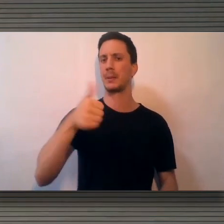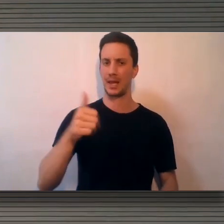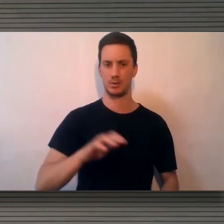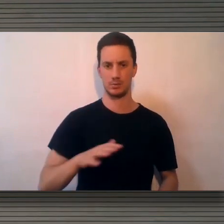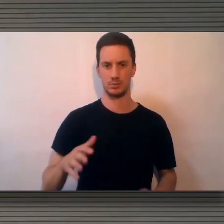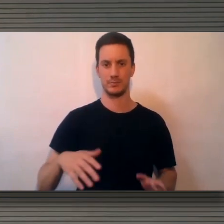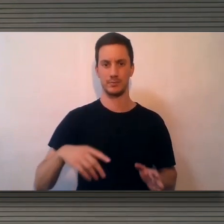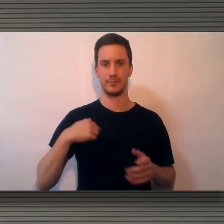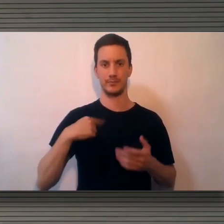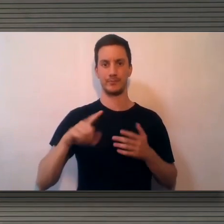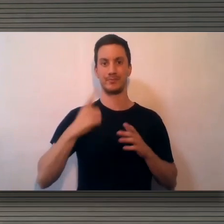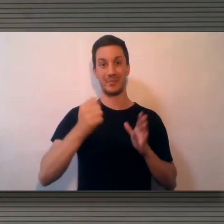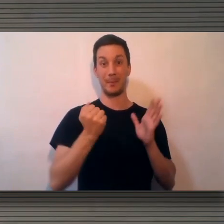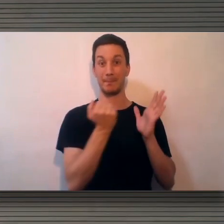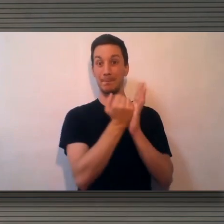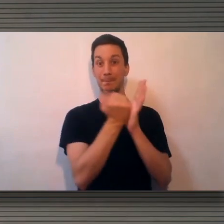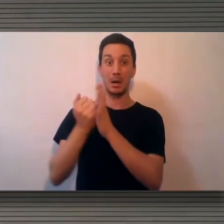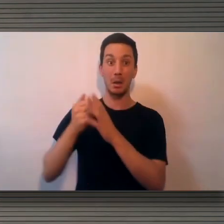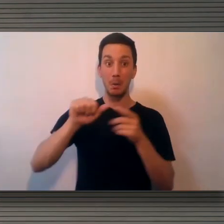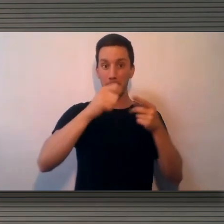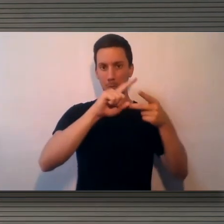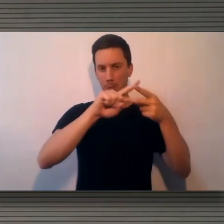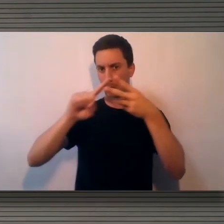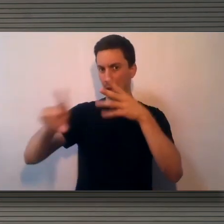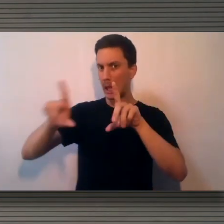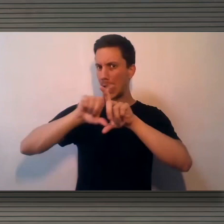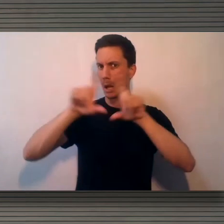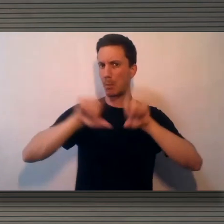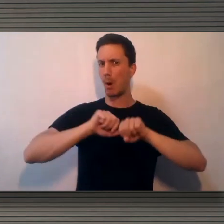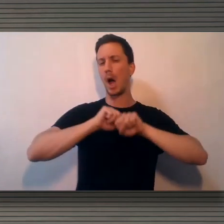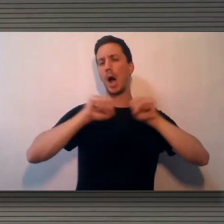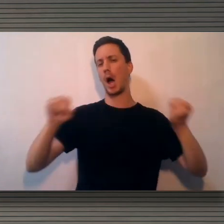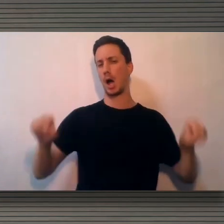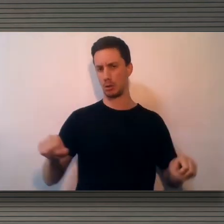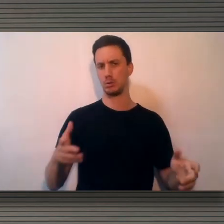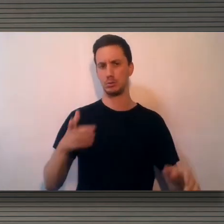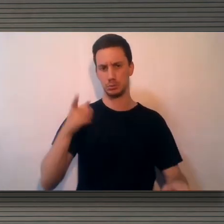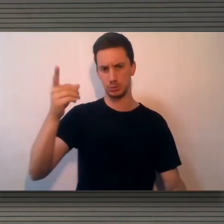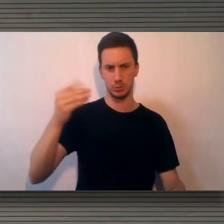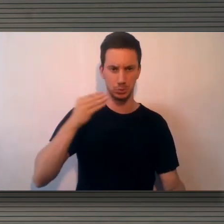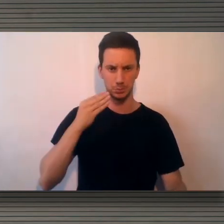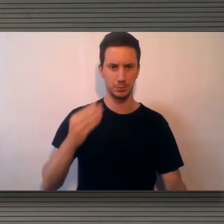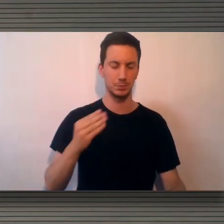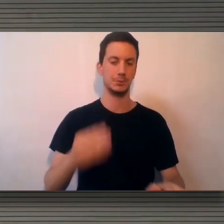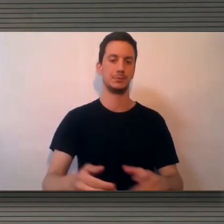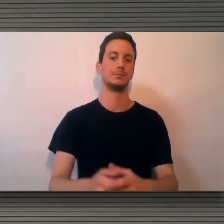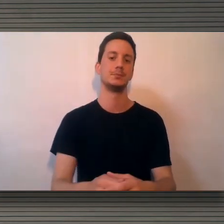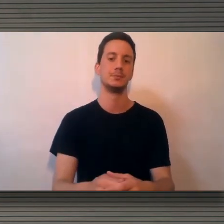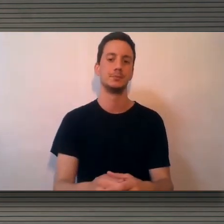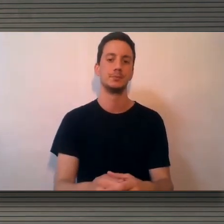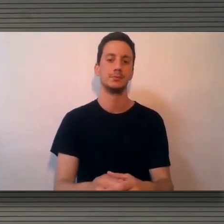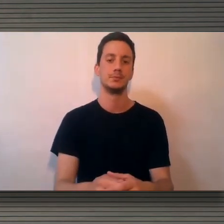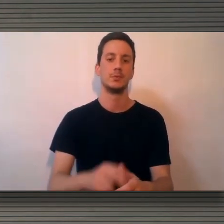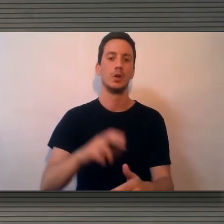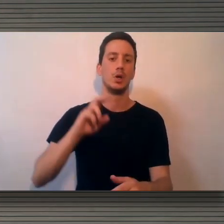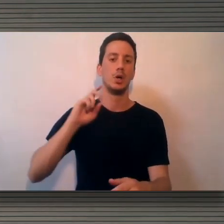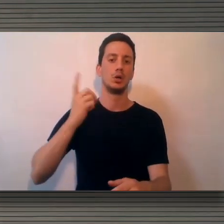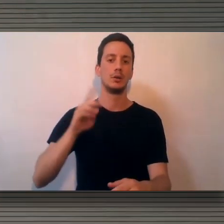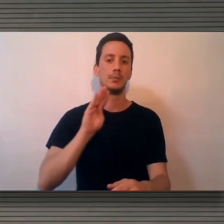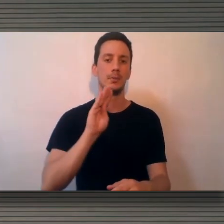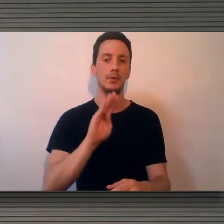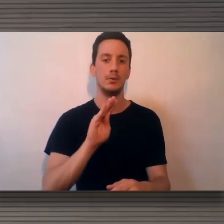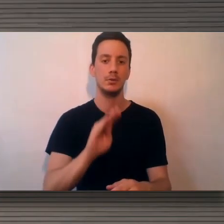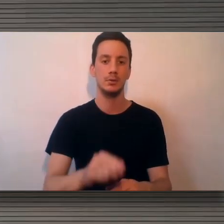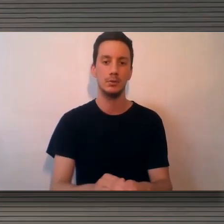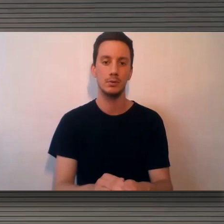esas primeras marcas son buenas. Muy bien. Sí, tenemos otra pregunta también.